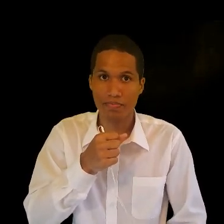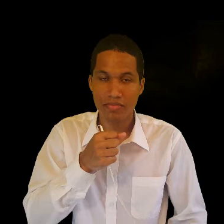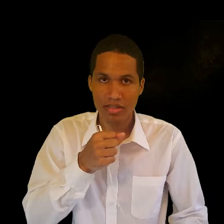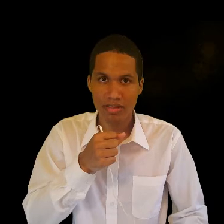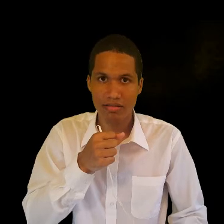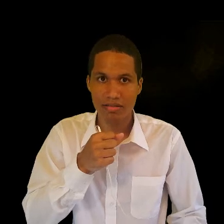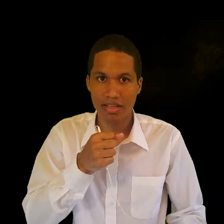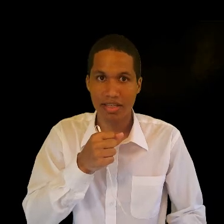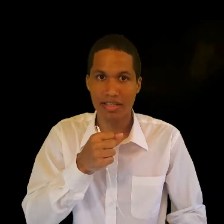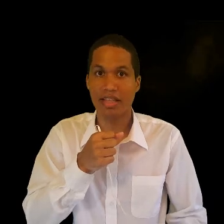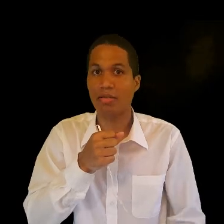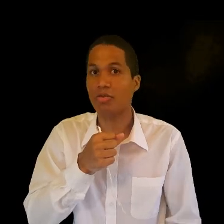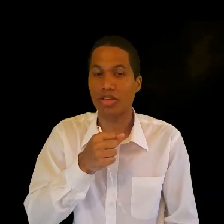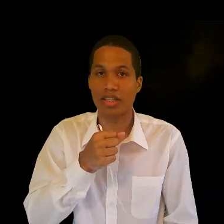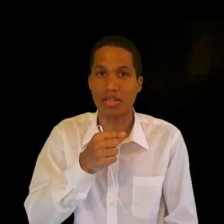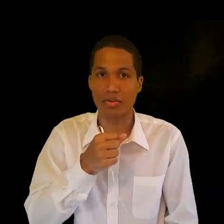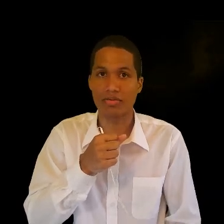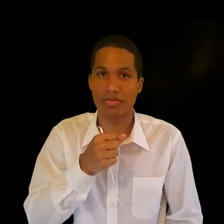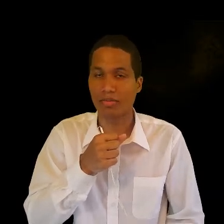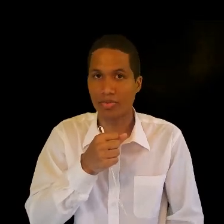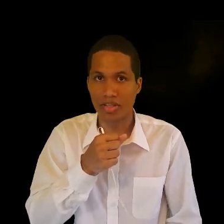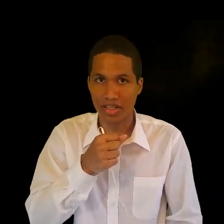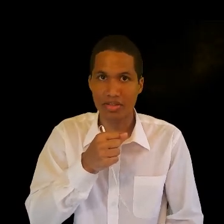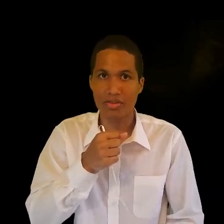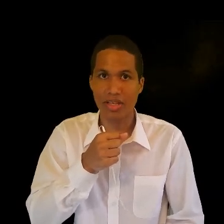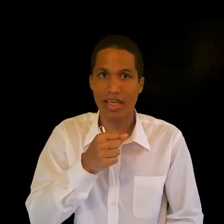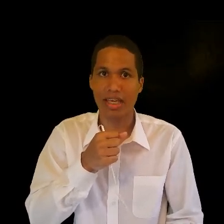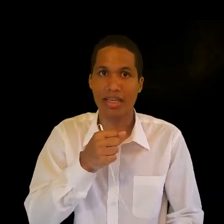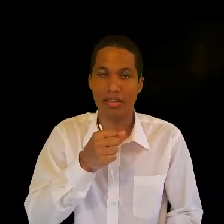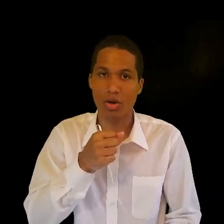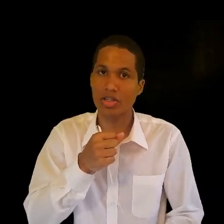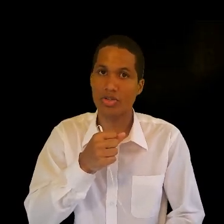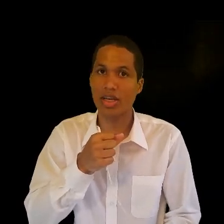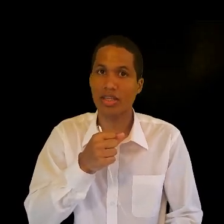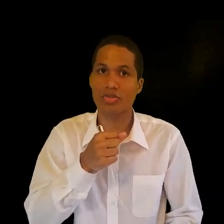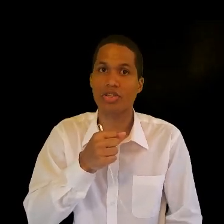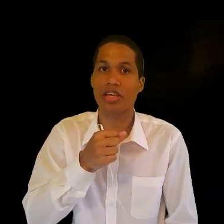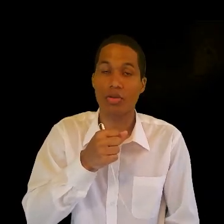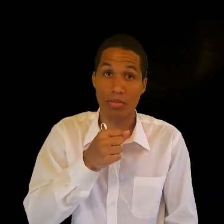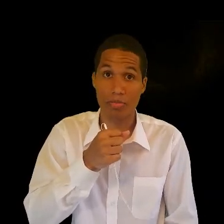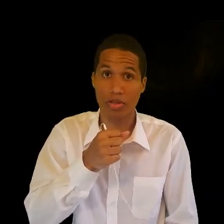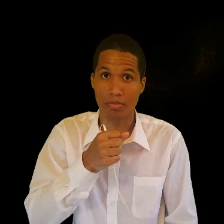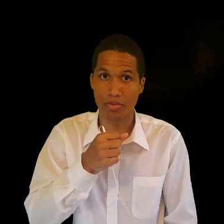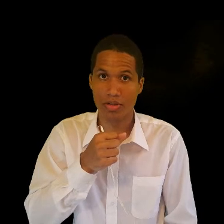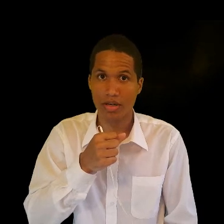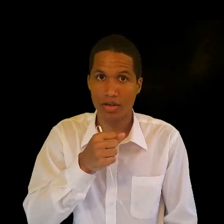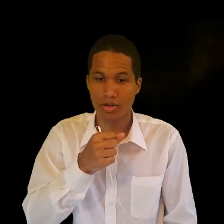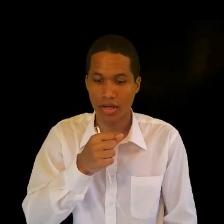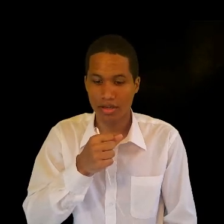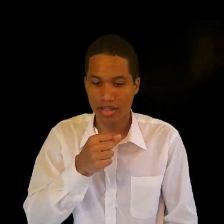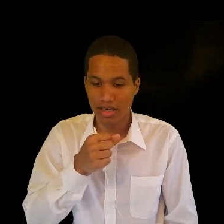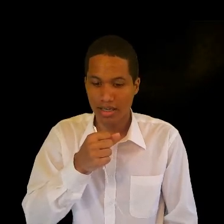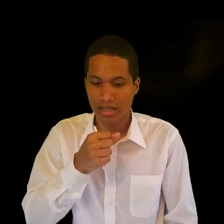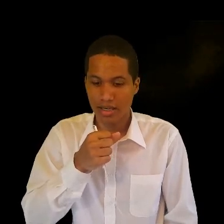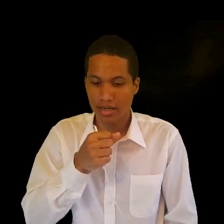verbo, se tiene el mismo sentido. O sea, el mismo sentido de que dos acciones están sucediendo al mismo tiempo.